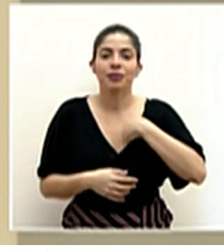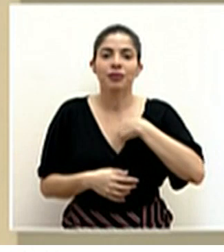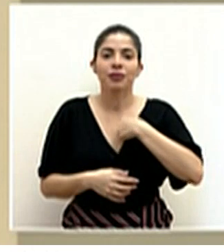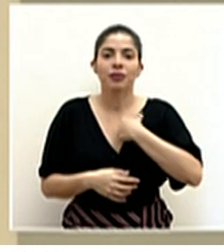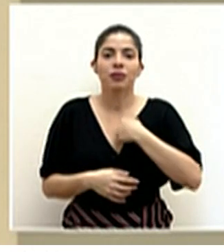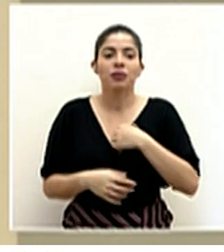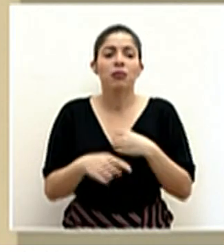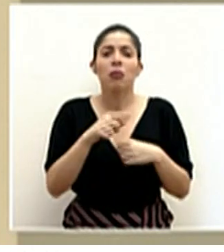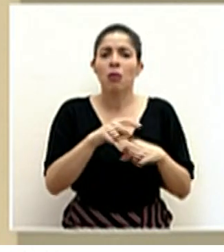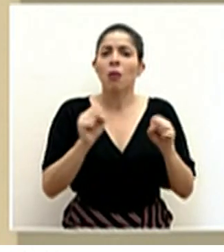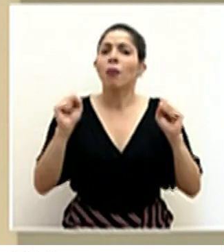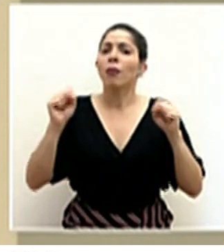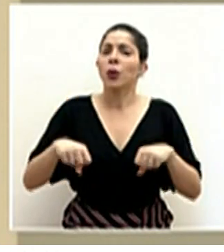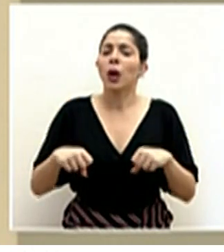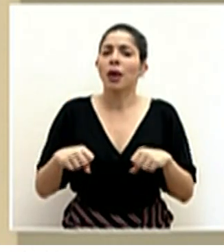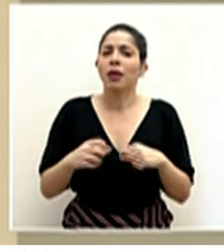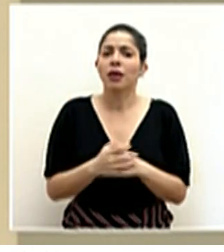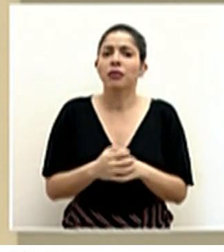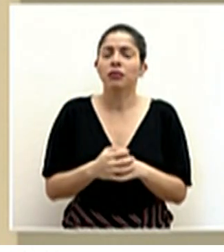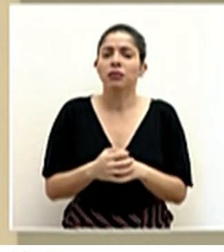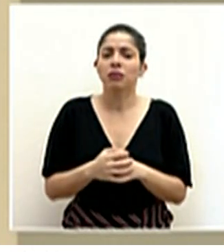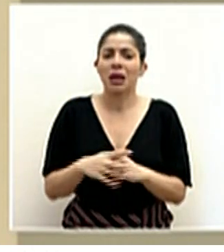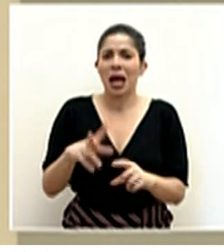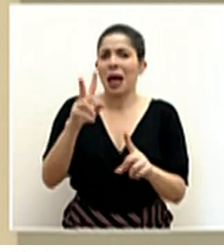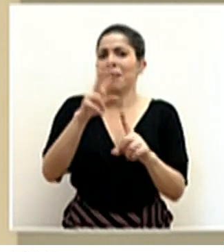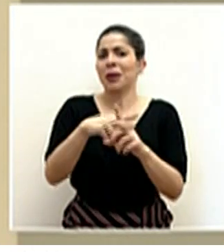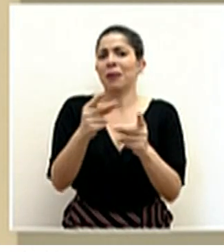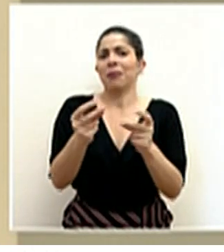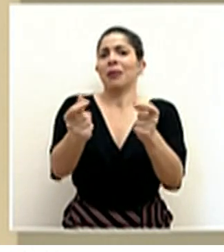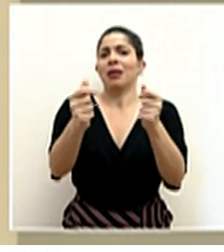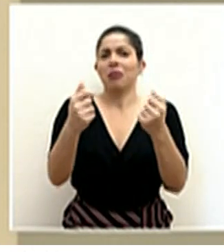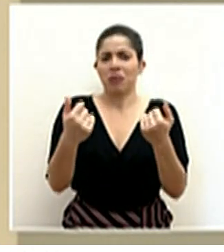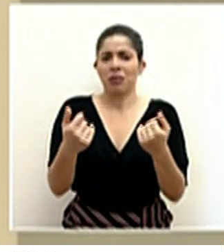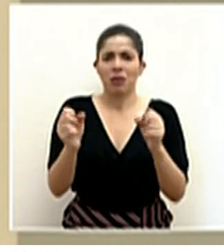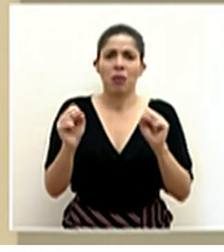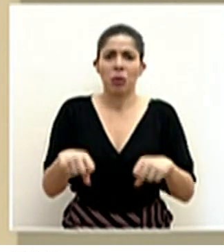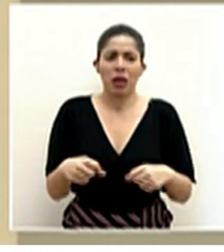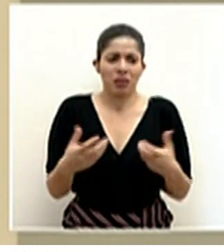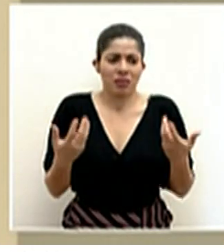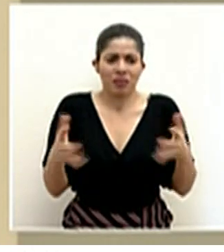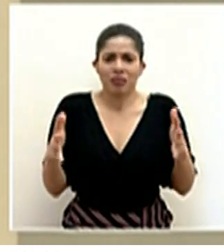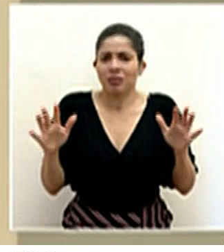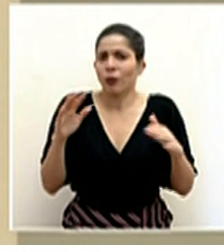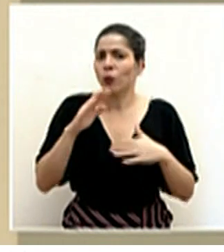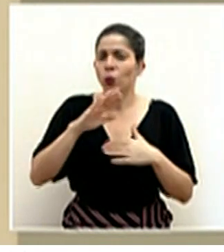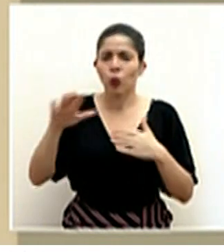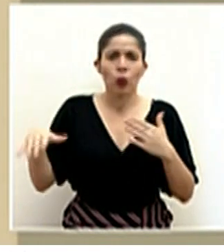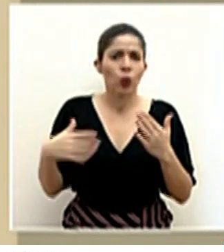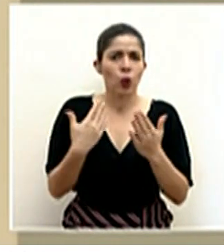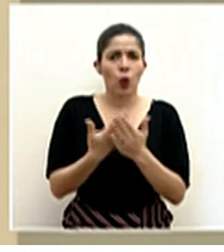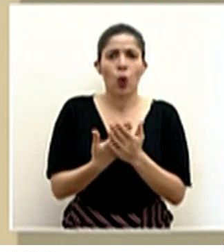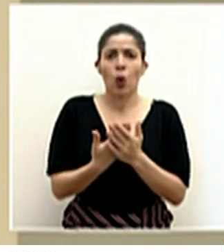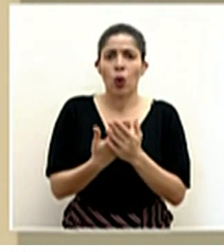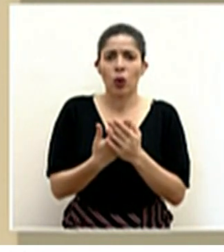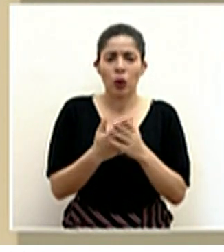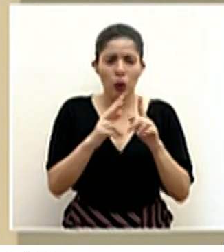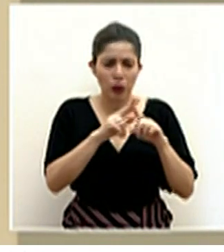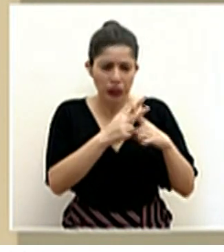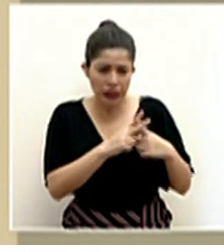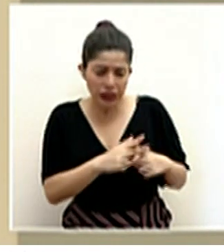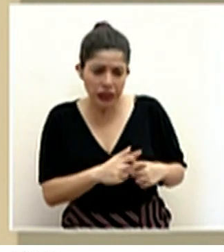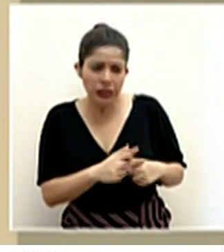Es de aplicación casi que inmediato, ya está todos los